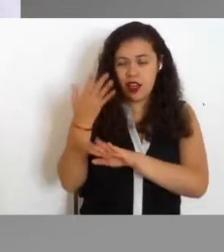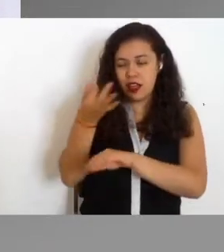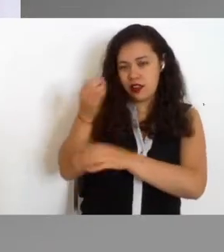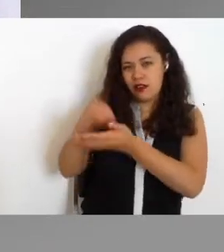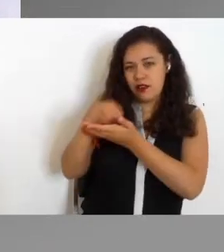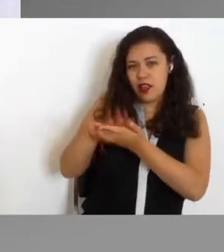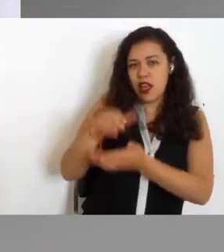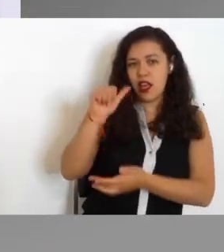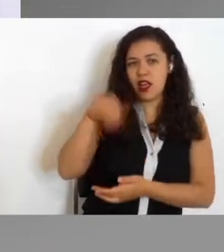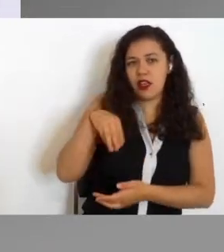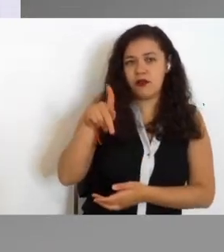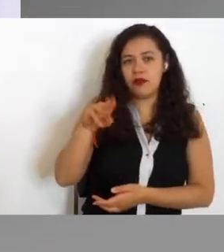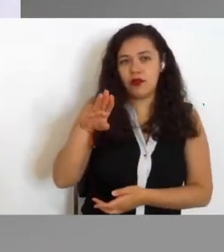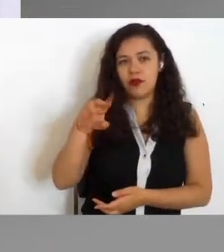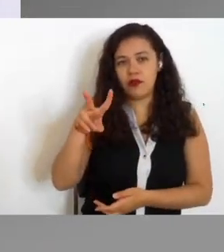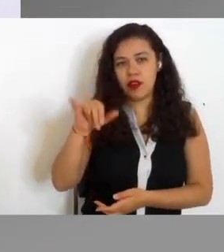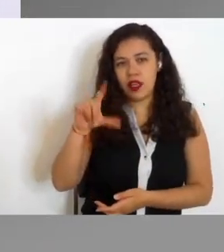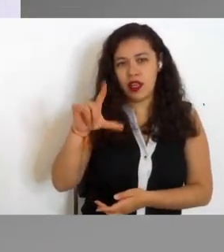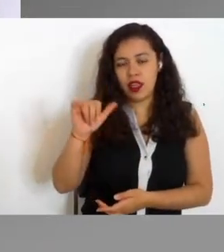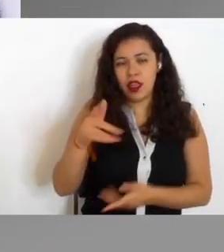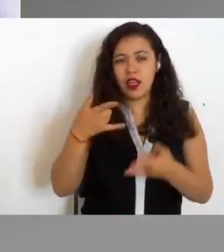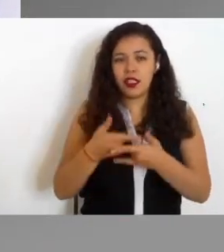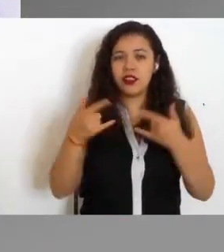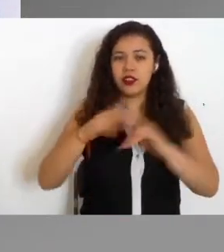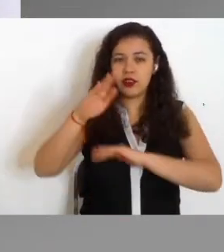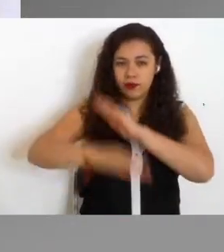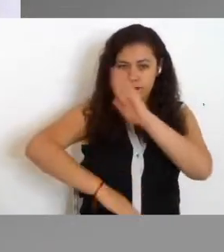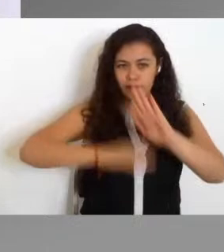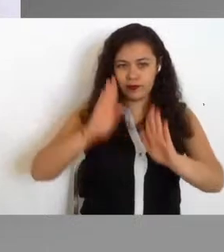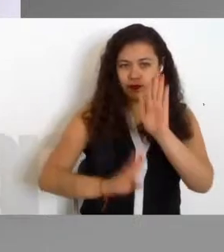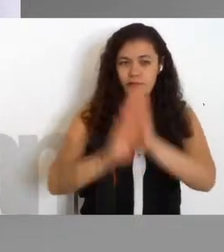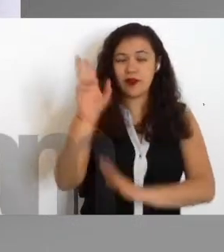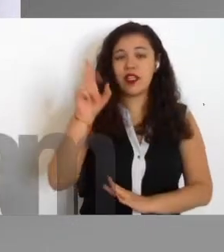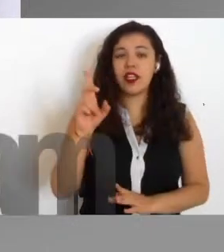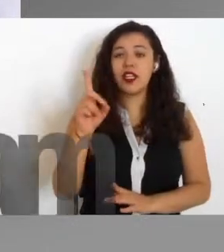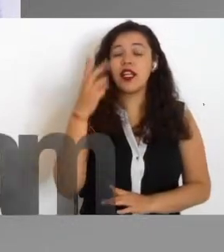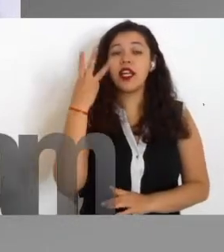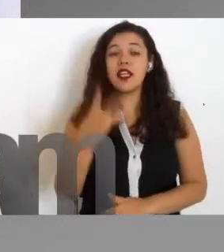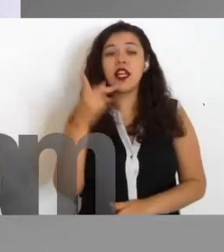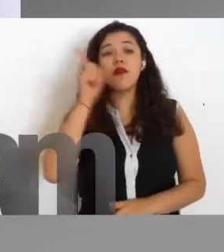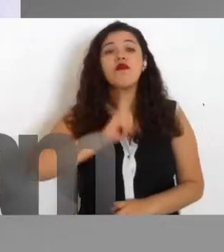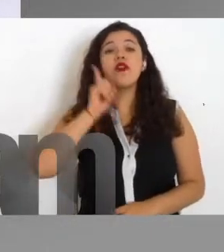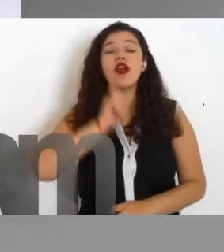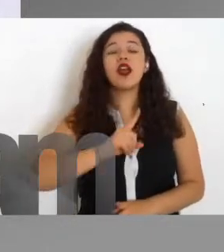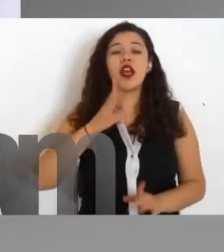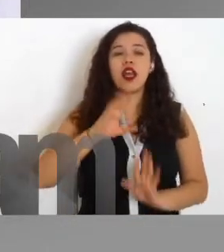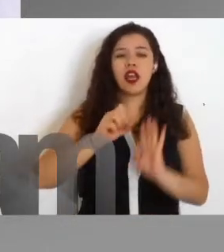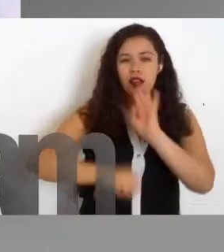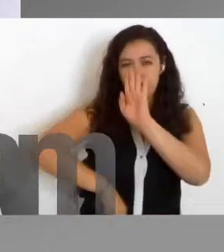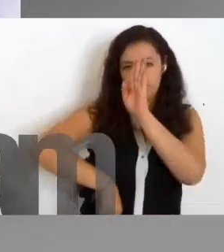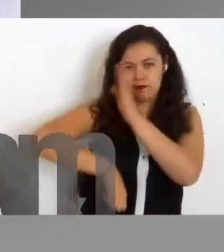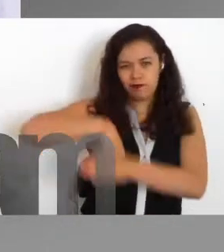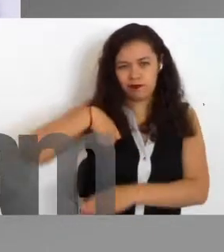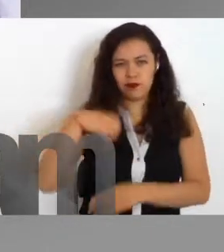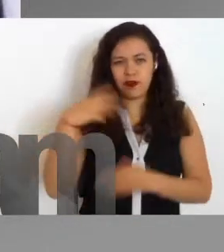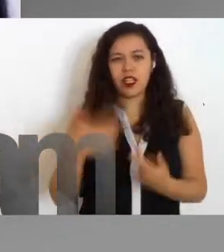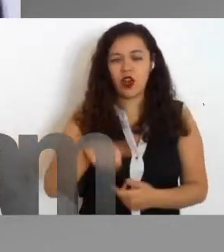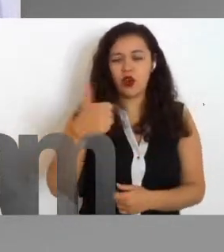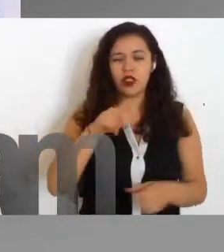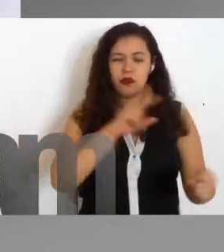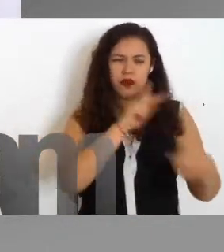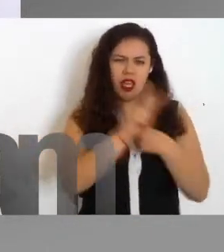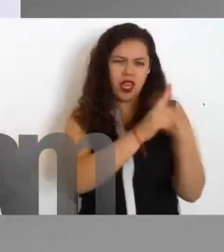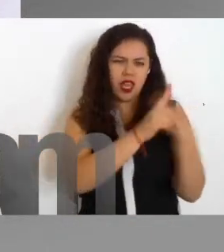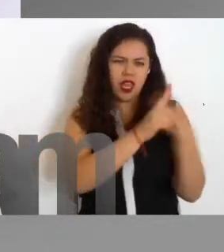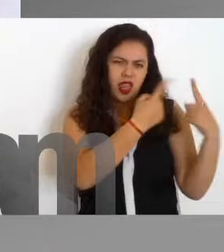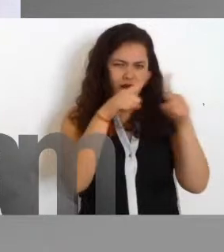Ampubalia, que es un libro con la historia de éxito de 33 mujeres con amputación de 11 países diferentes. Es un